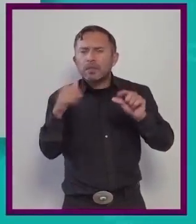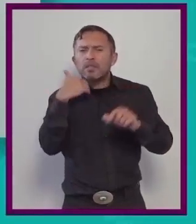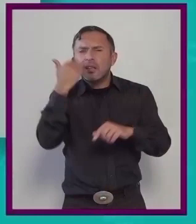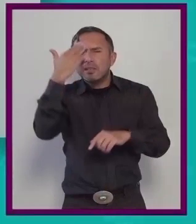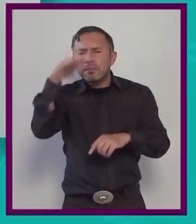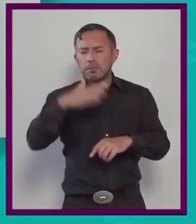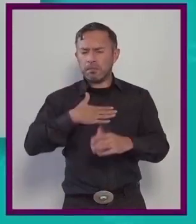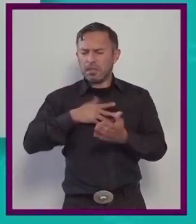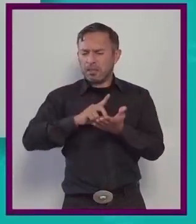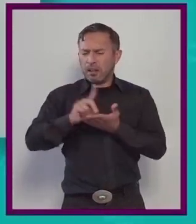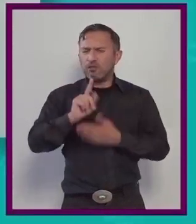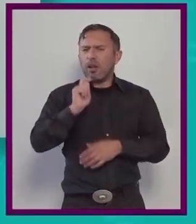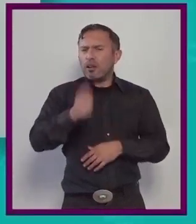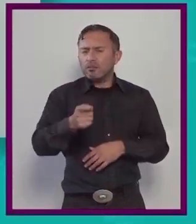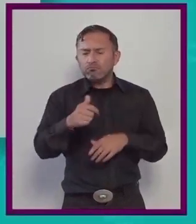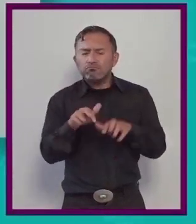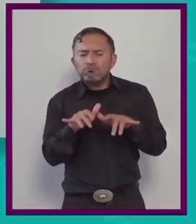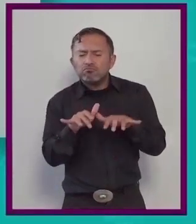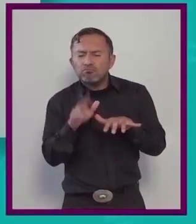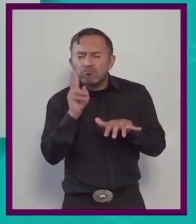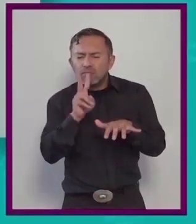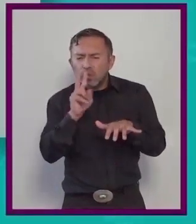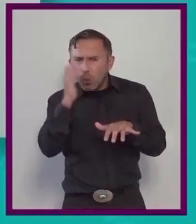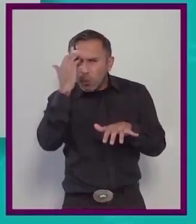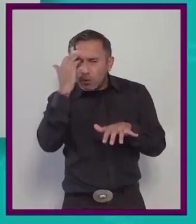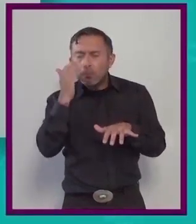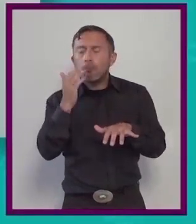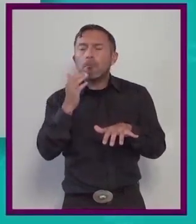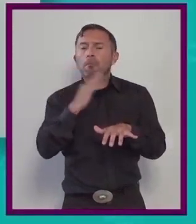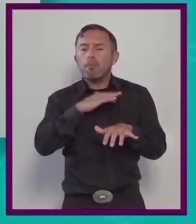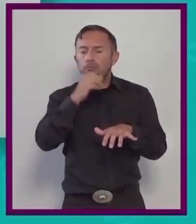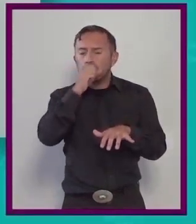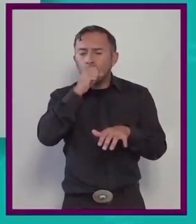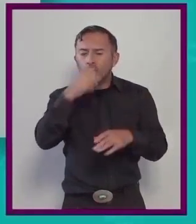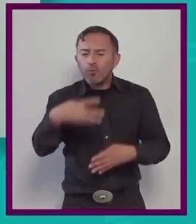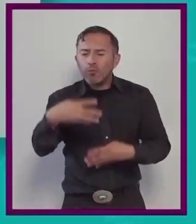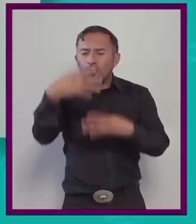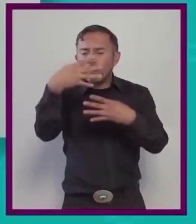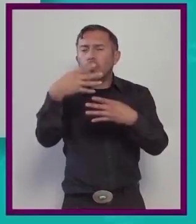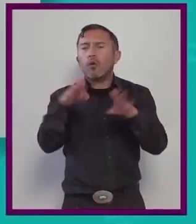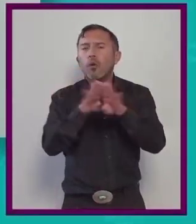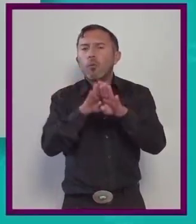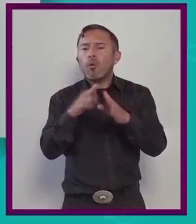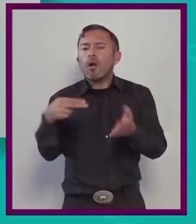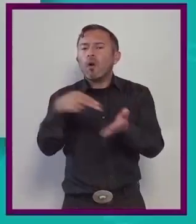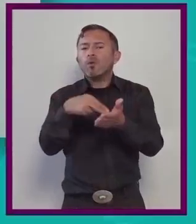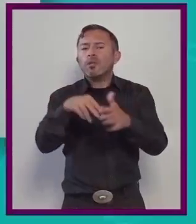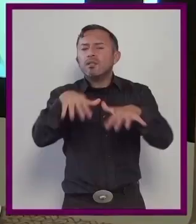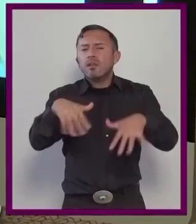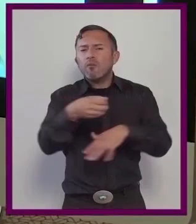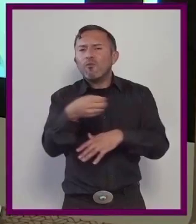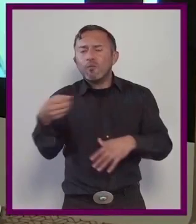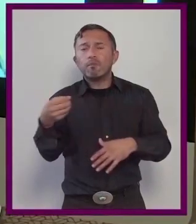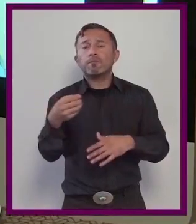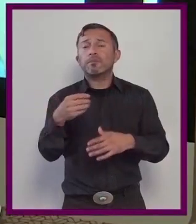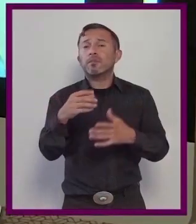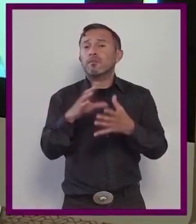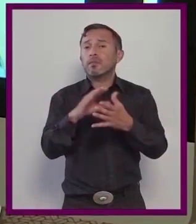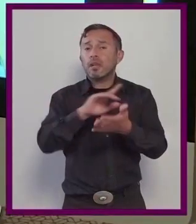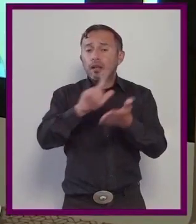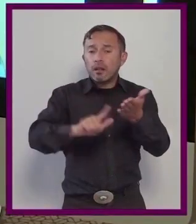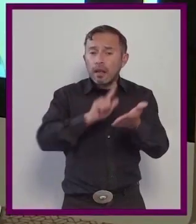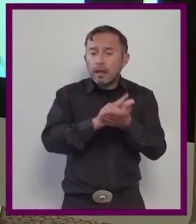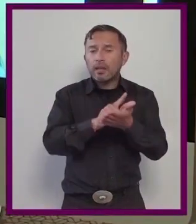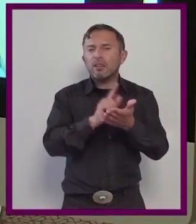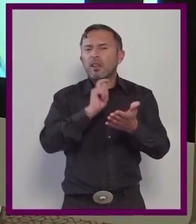son sus derechos y cómo se desarrollan a cabo las audiencias. Toda